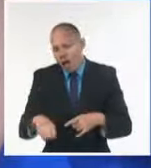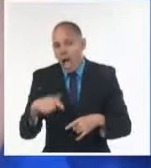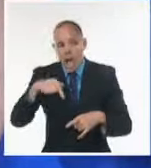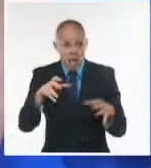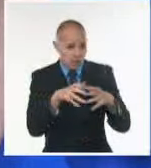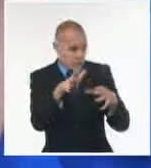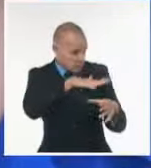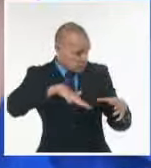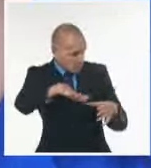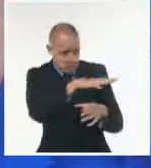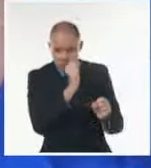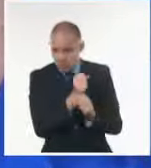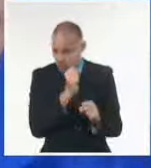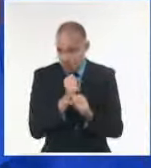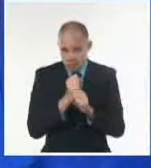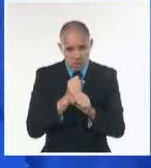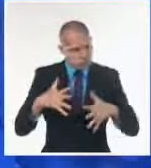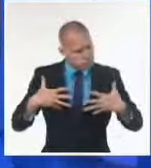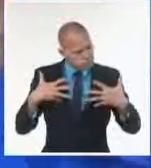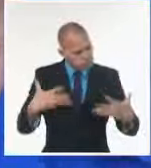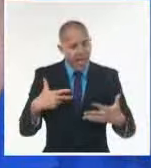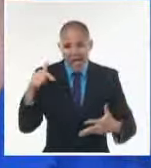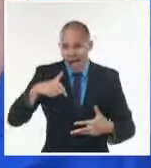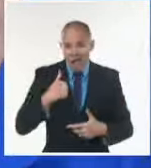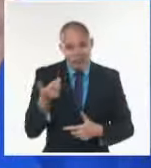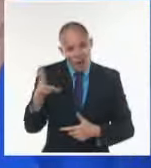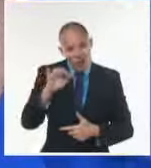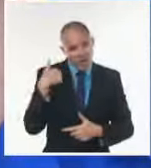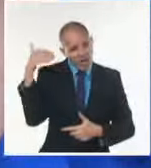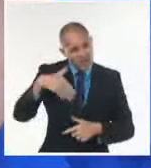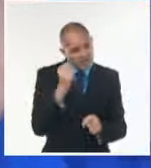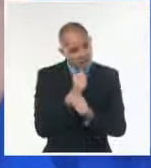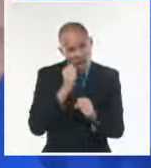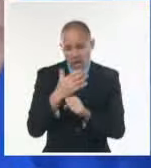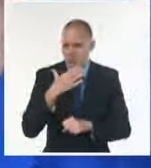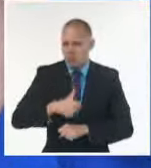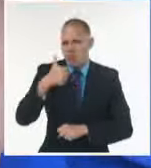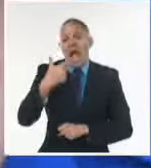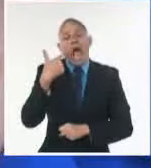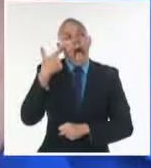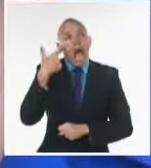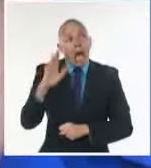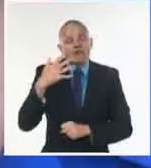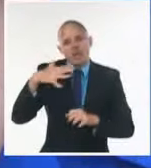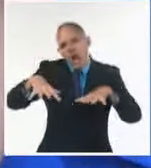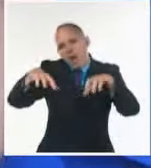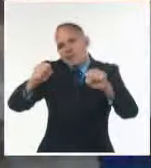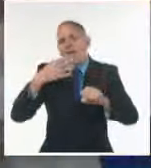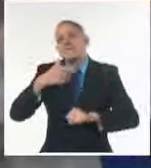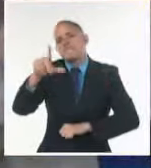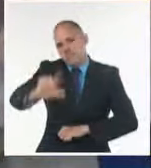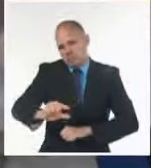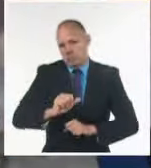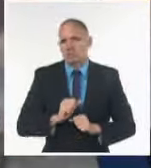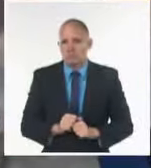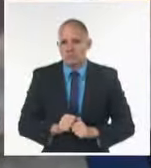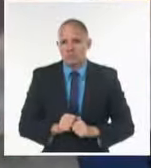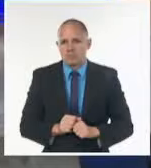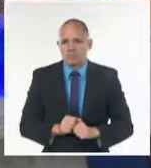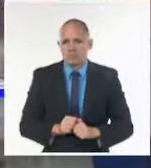trabajadores se siente orgulloso de venir a trabajar día a día para evitar o por lo menos disminuir el nivel de apagones que tiene el país. Muy